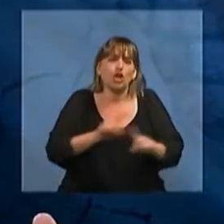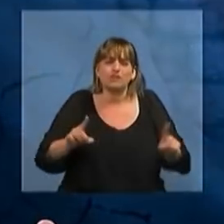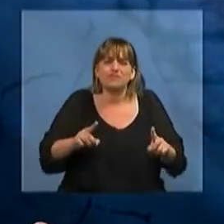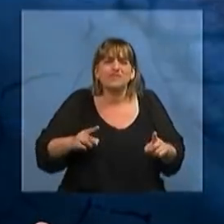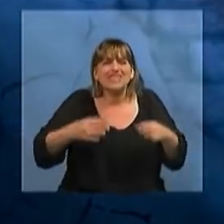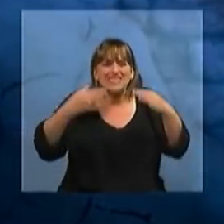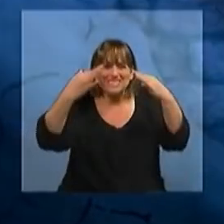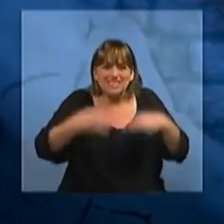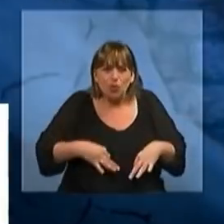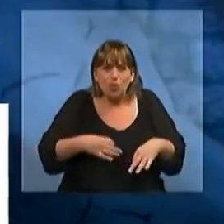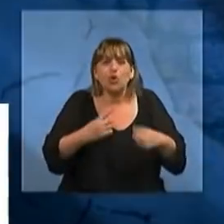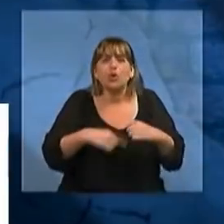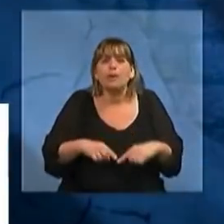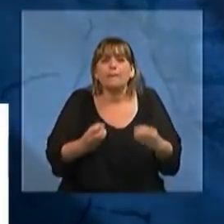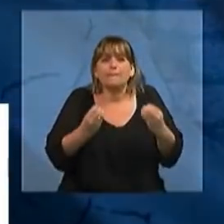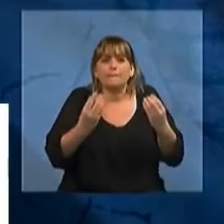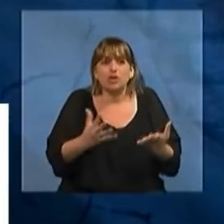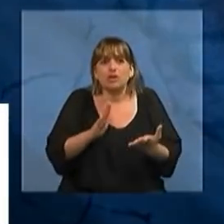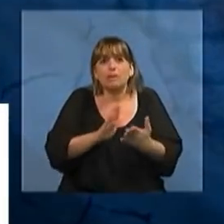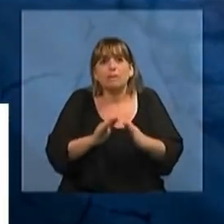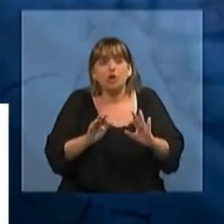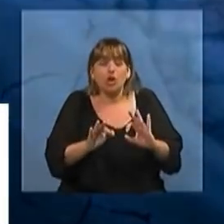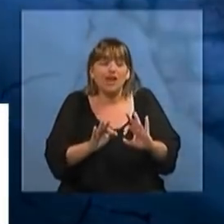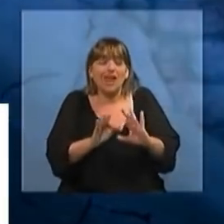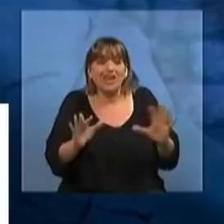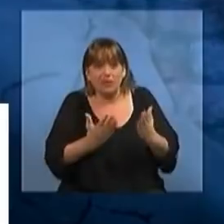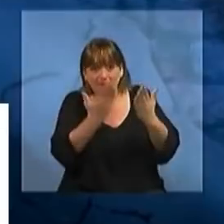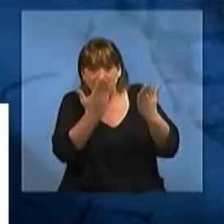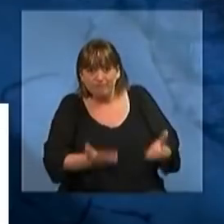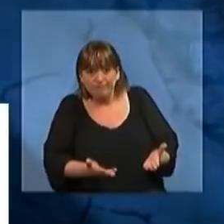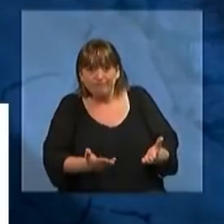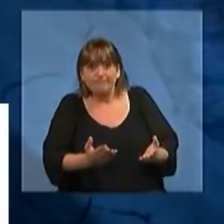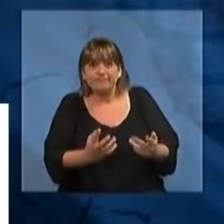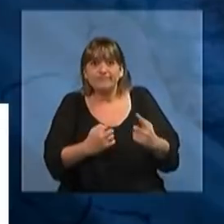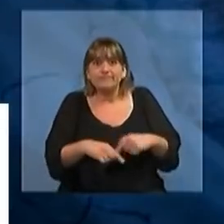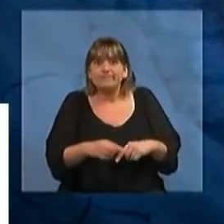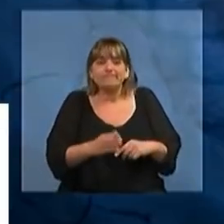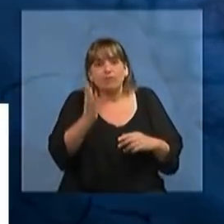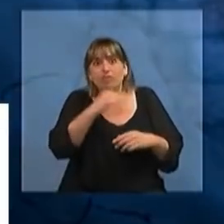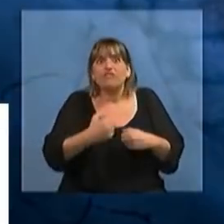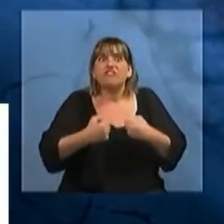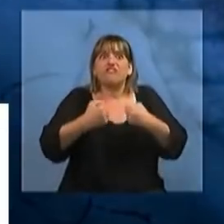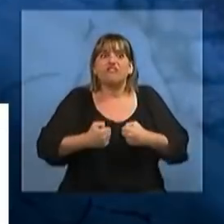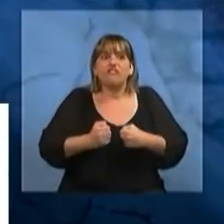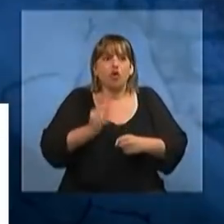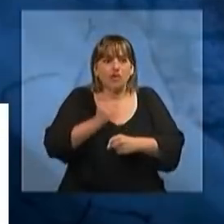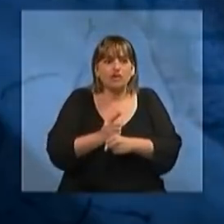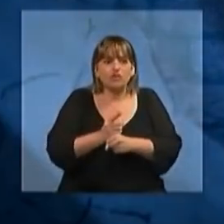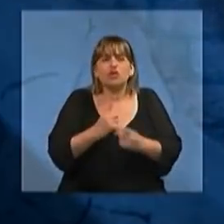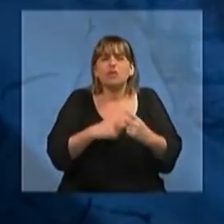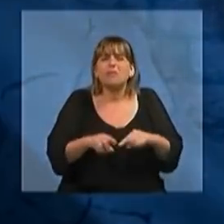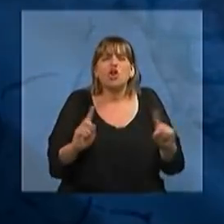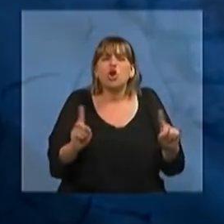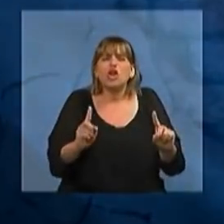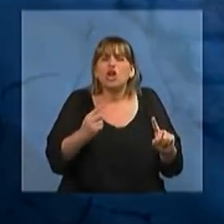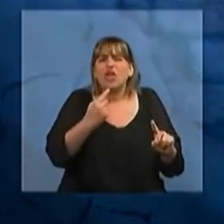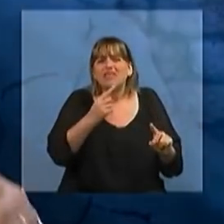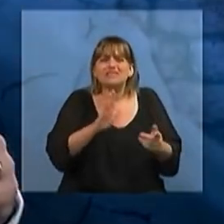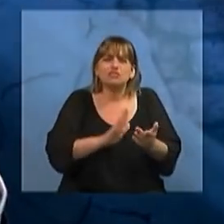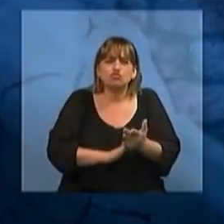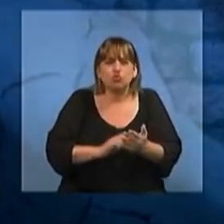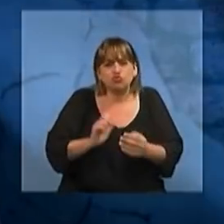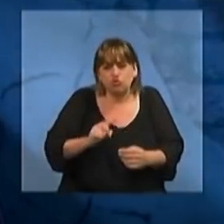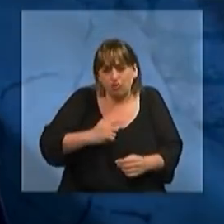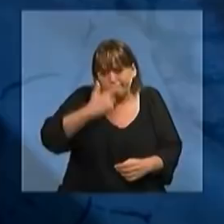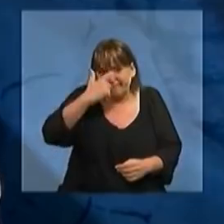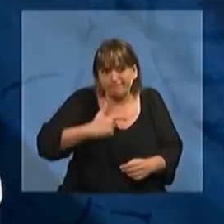convencido de que no, filosóficamente. ¿Por la libertad? Sí, sí. Y después porque, no me quiero poner en jurista, pero si